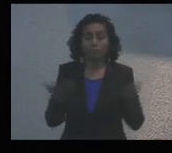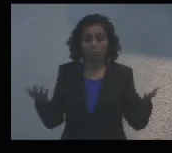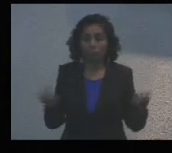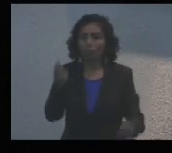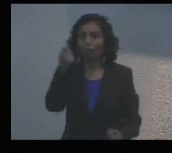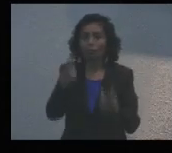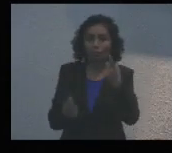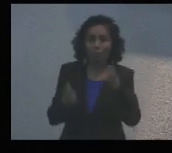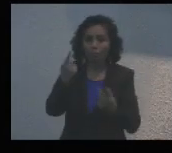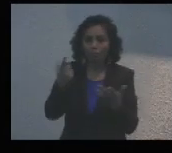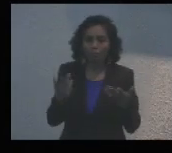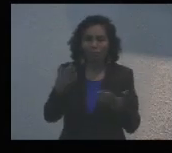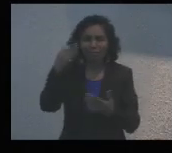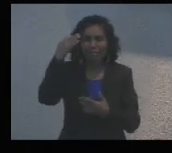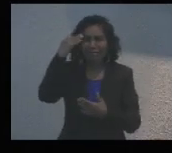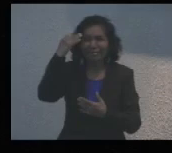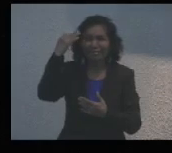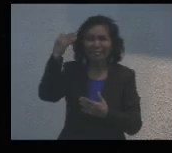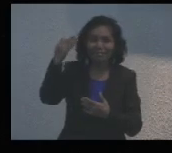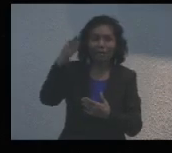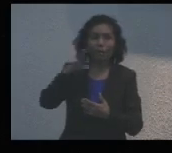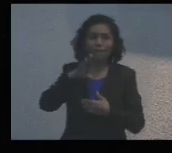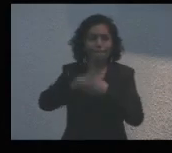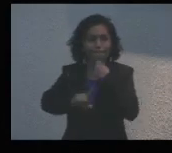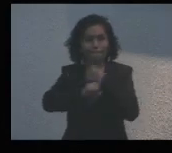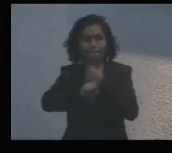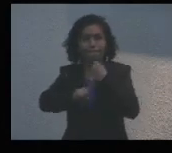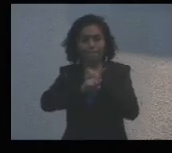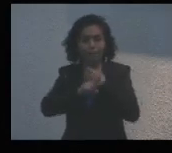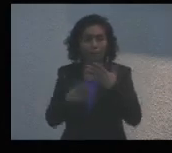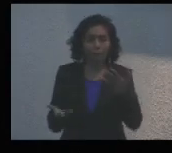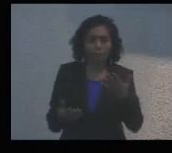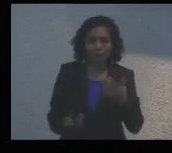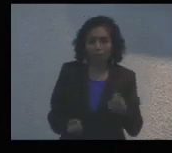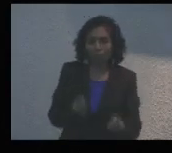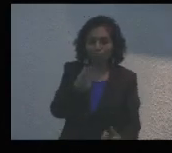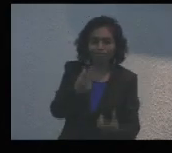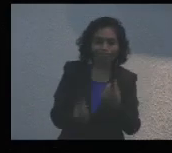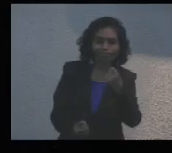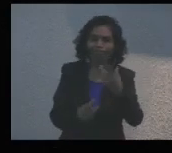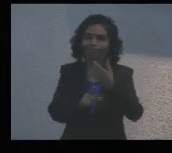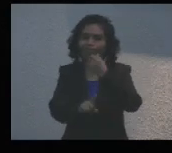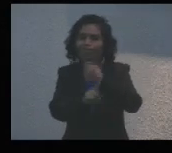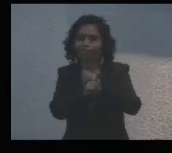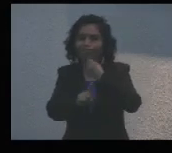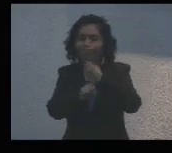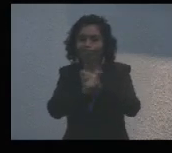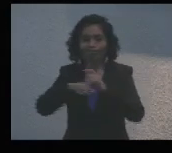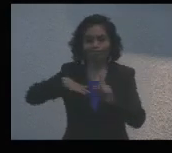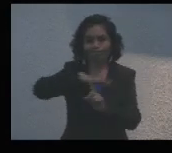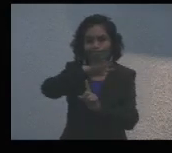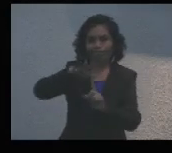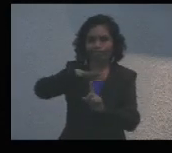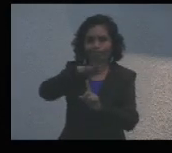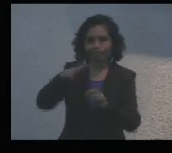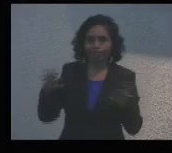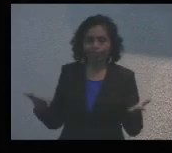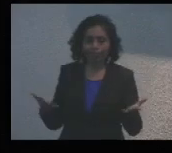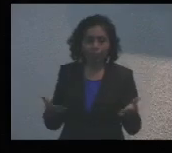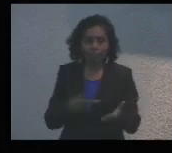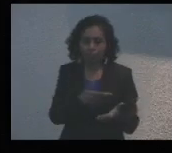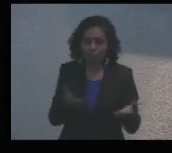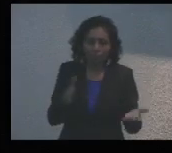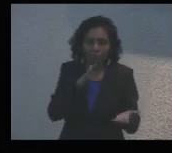Algunos que son de largo tiempo y muy complejos, mientras otros son propios de las nuevas realidades. No los podemos